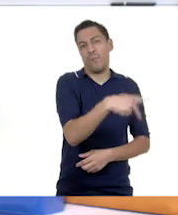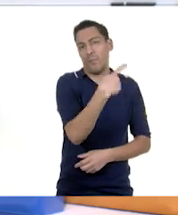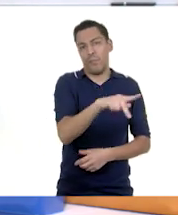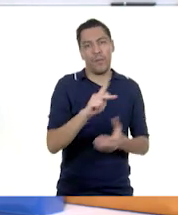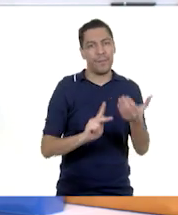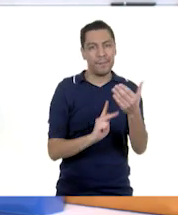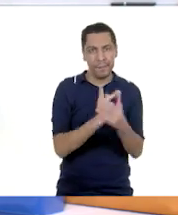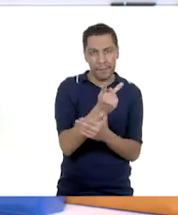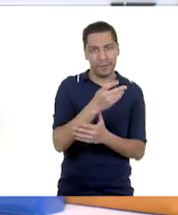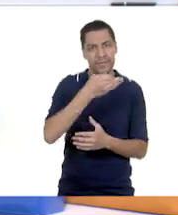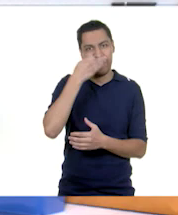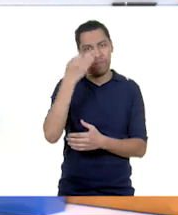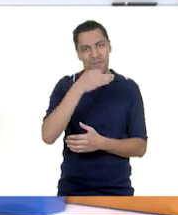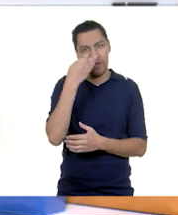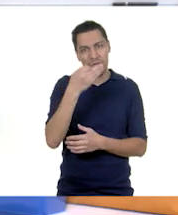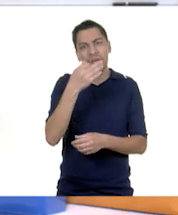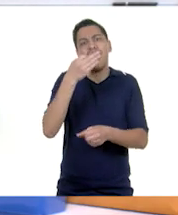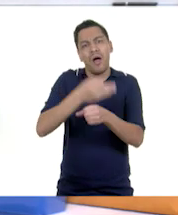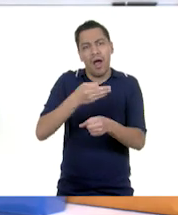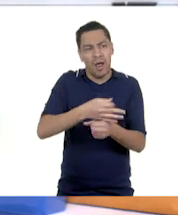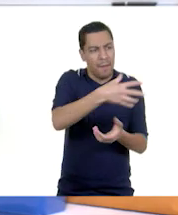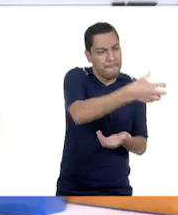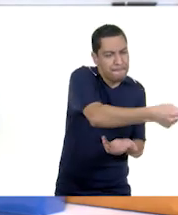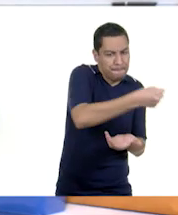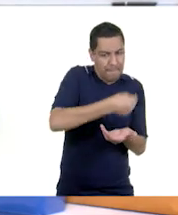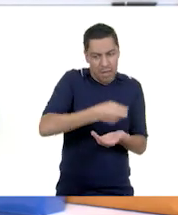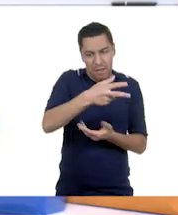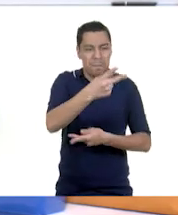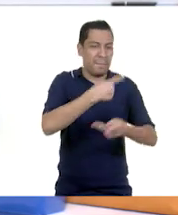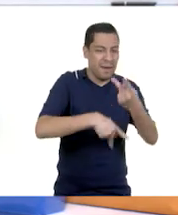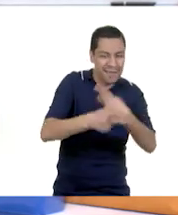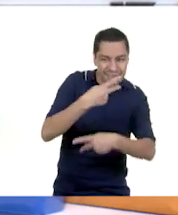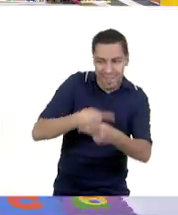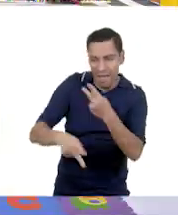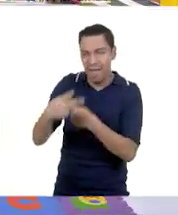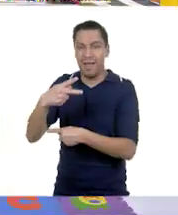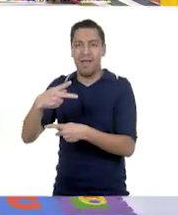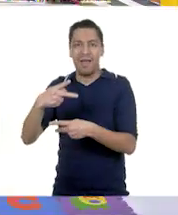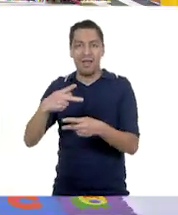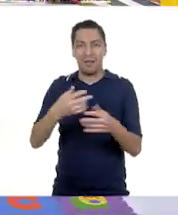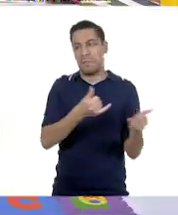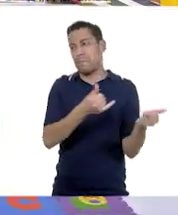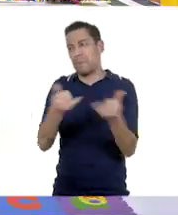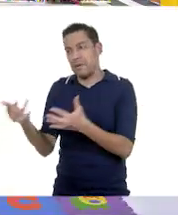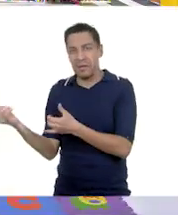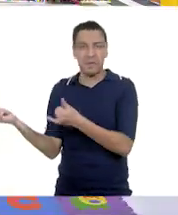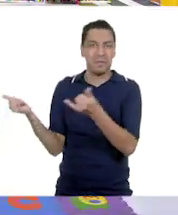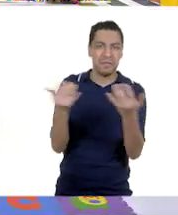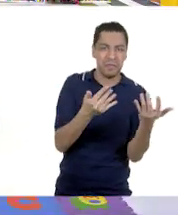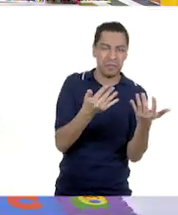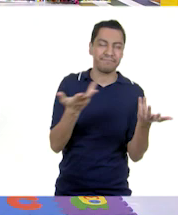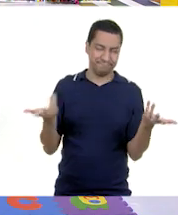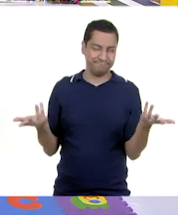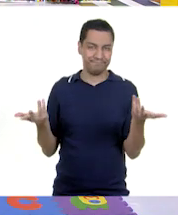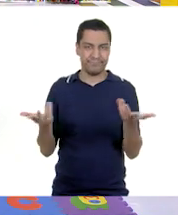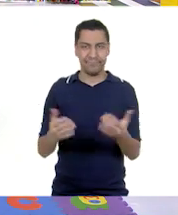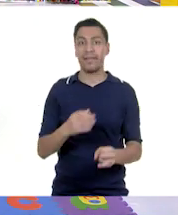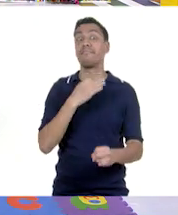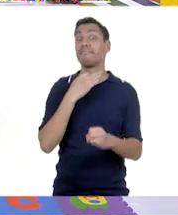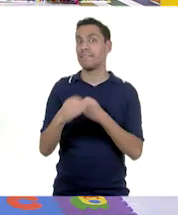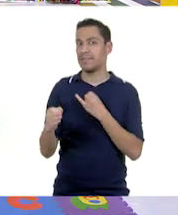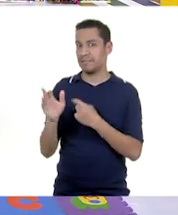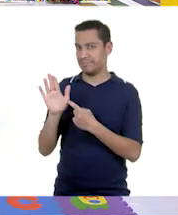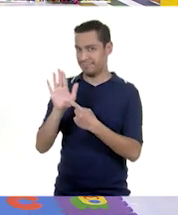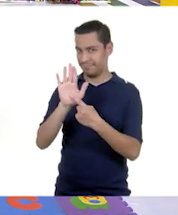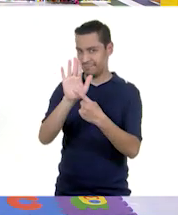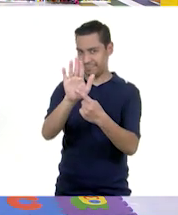de un lugar, pero ahora ya pues han apropiado eso para que se pueda dar en distintos lugares. Muy bien, vamos a ver la última. Esta es de mis